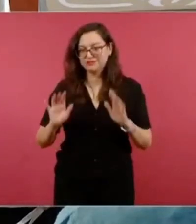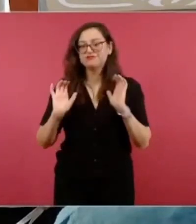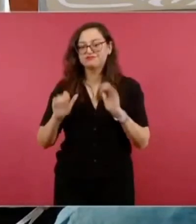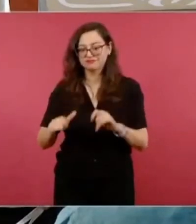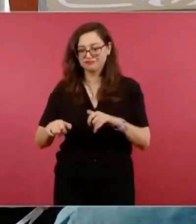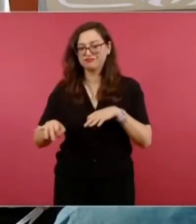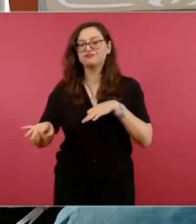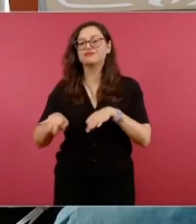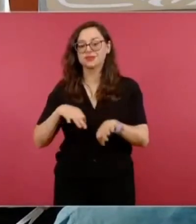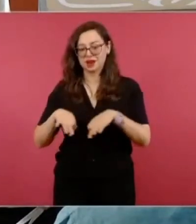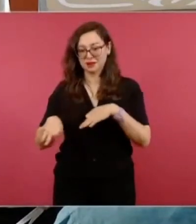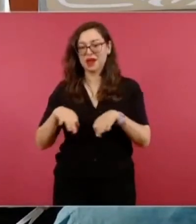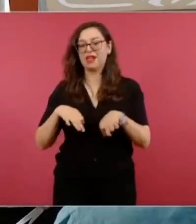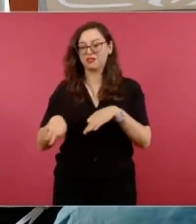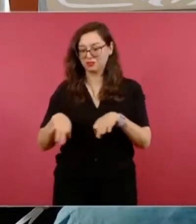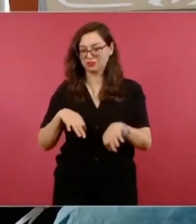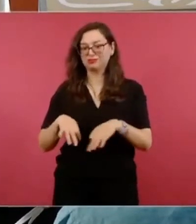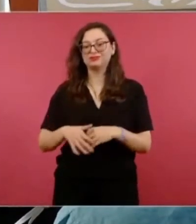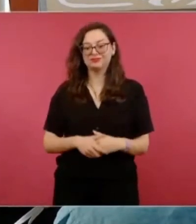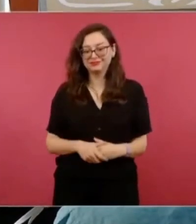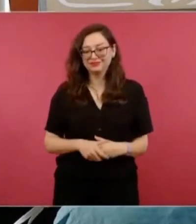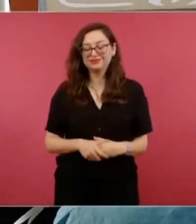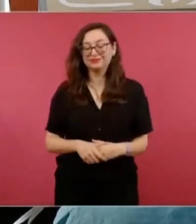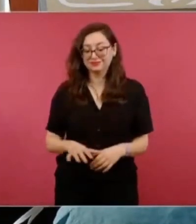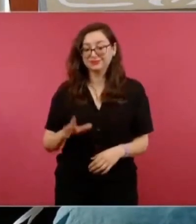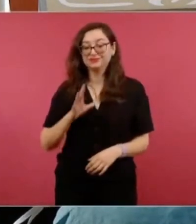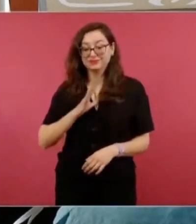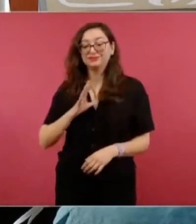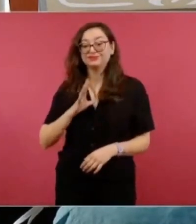terminando el Tren Maya. Bueno,